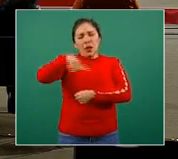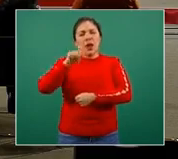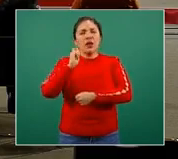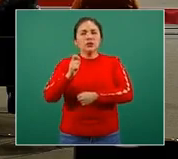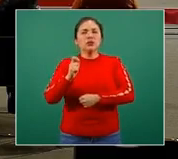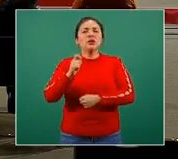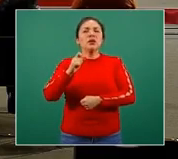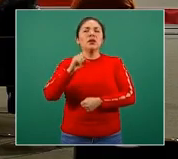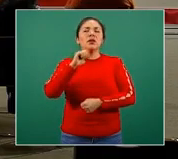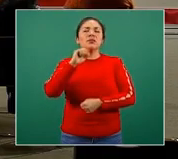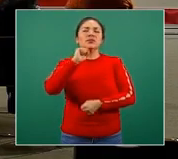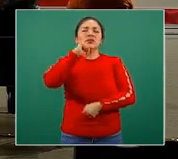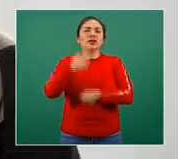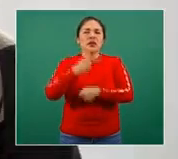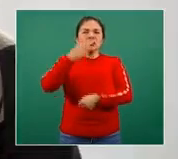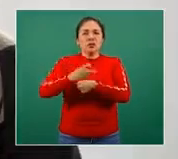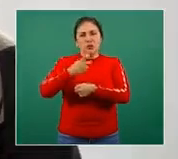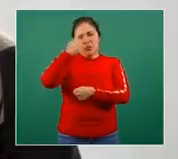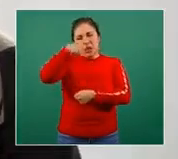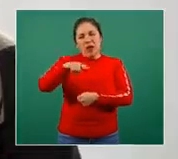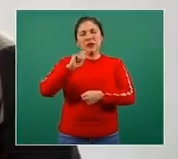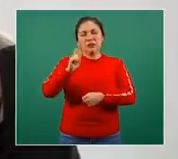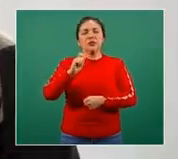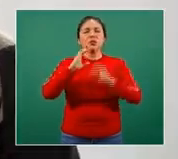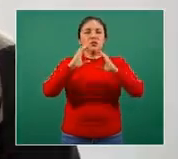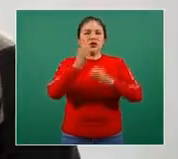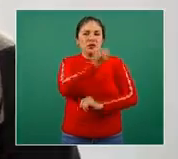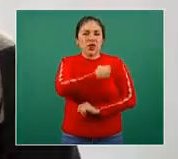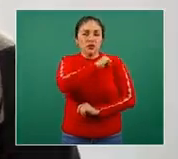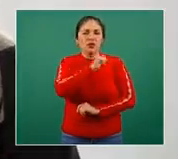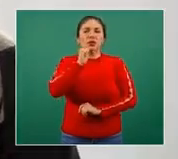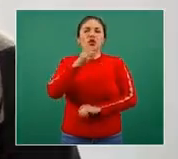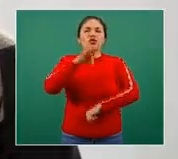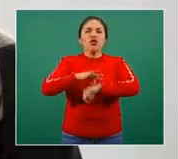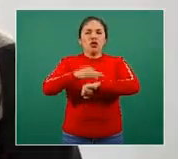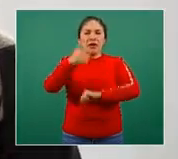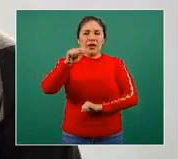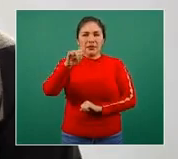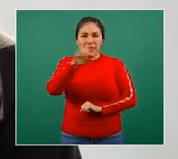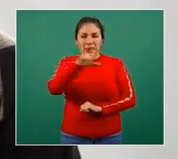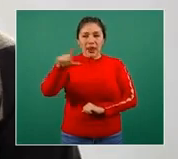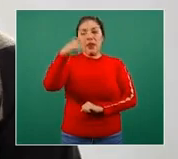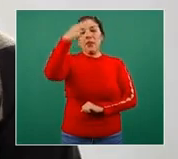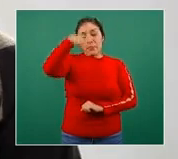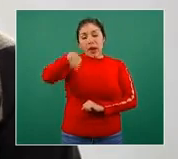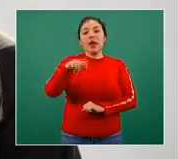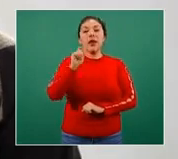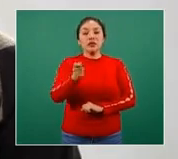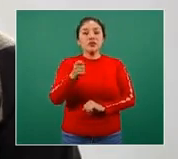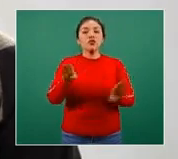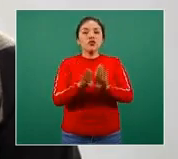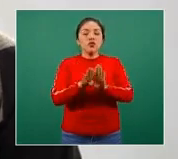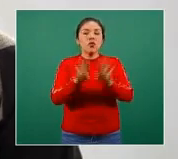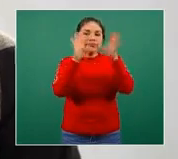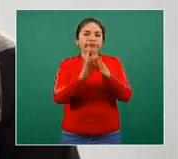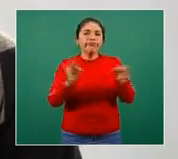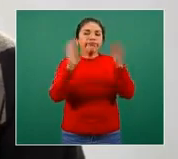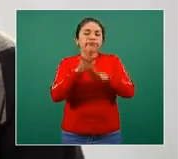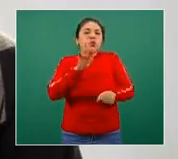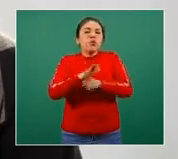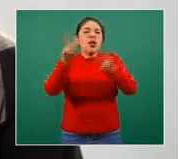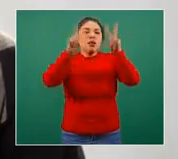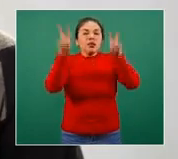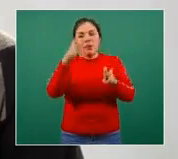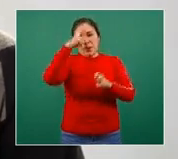Promoción de la Salud, el doctor Hugo López Gatell, para tener obviamente los componentes que corresponden